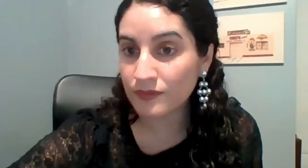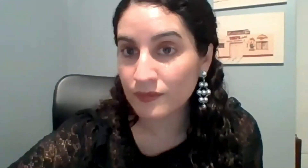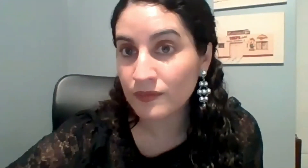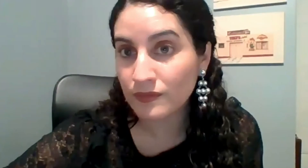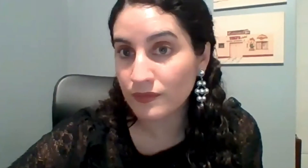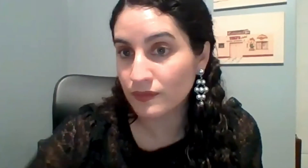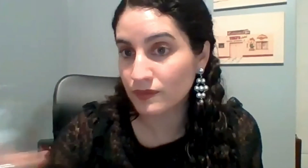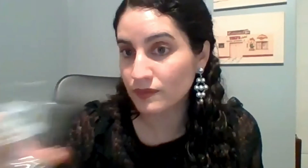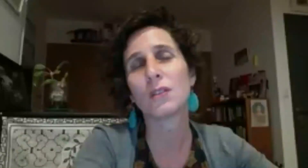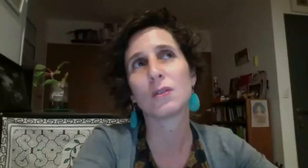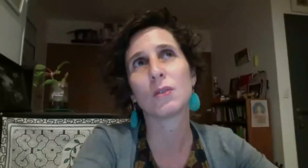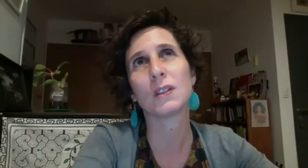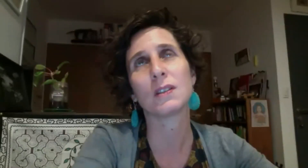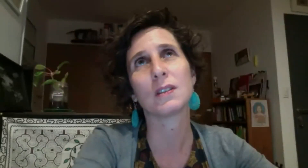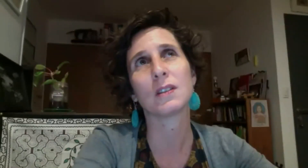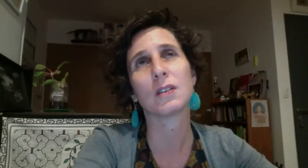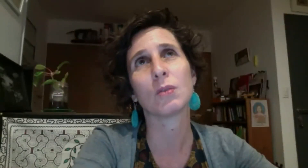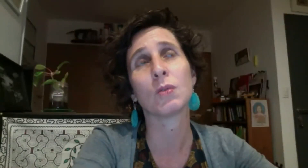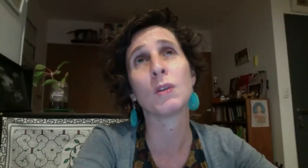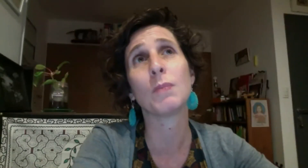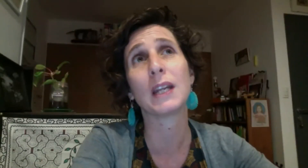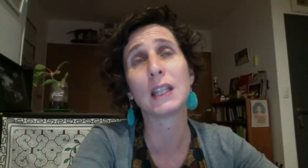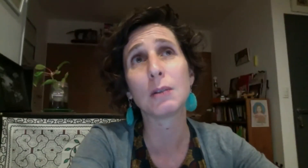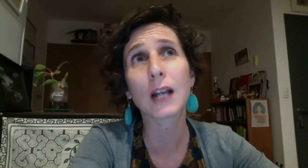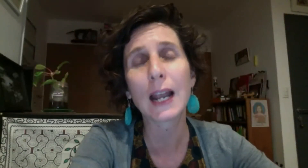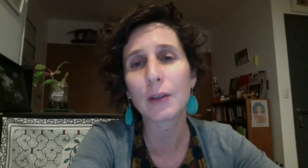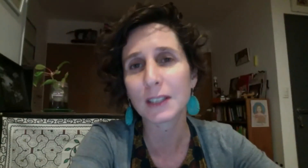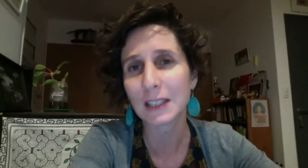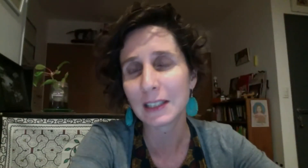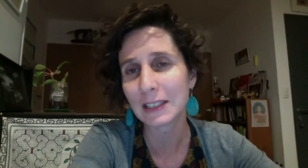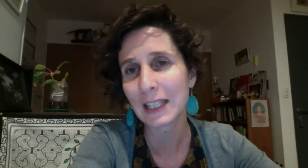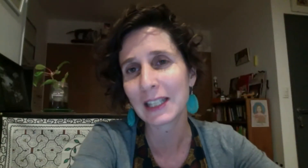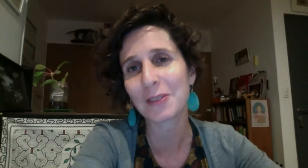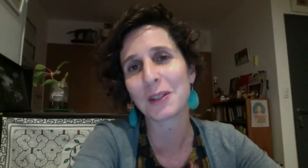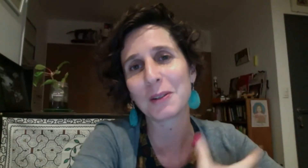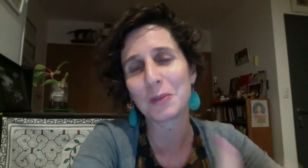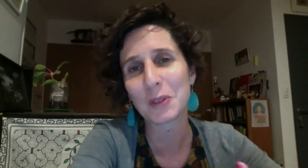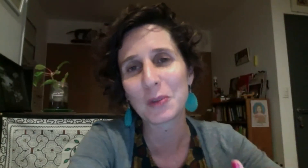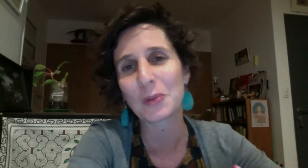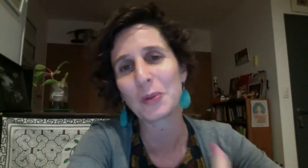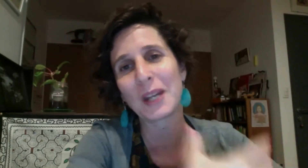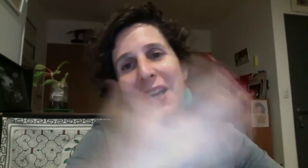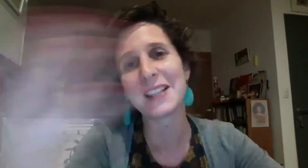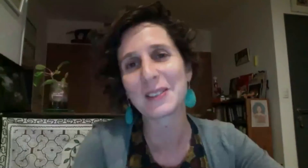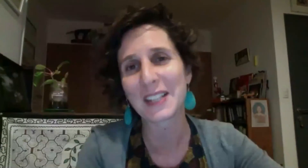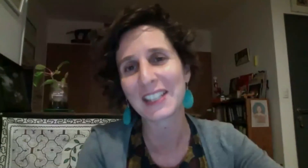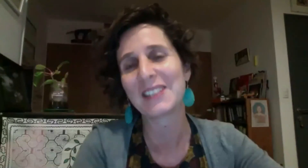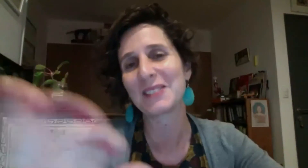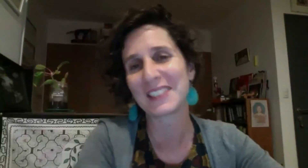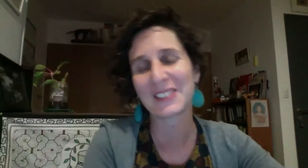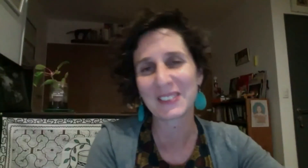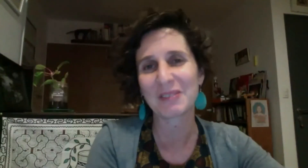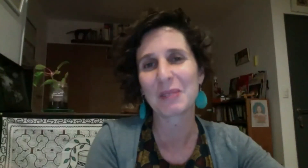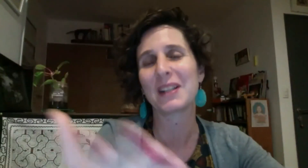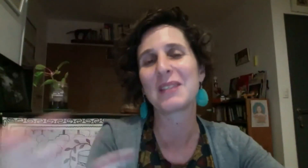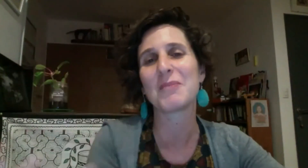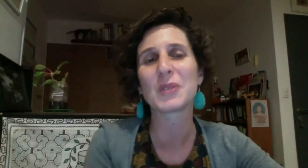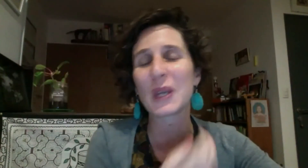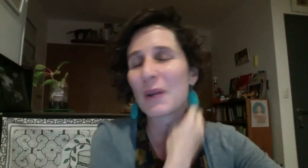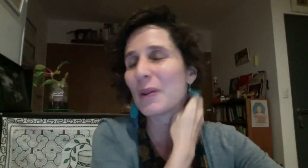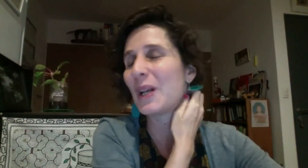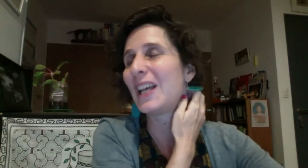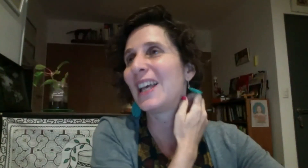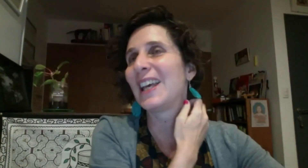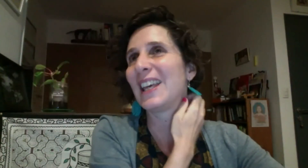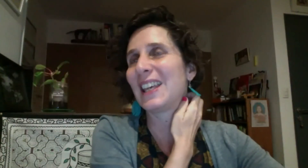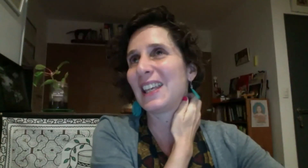¿no? No es un imperativo. Claro que es interesante, yo trabajo en un centro cultural, estoy aquí, ustedes son parte del